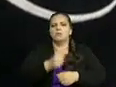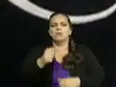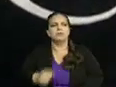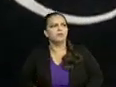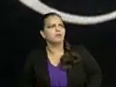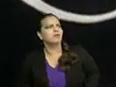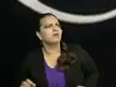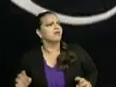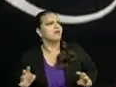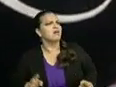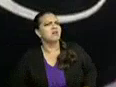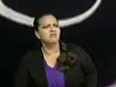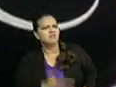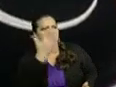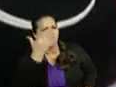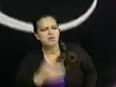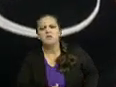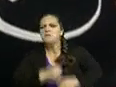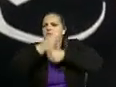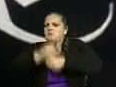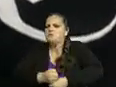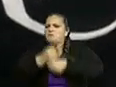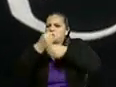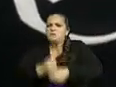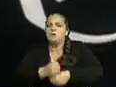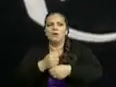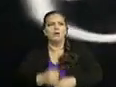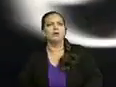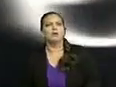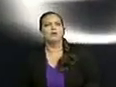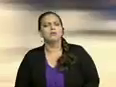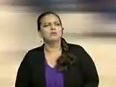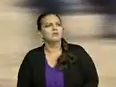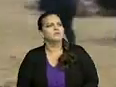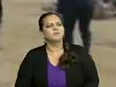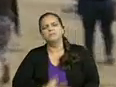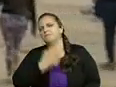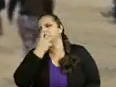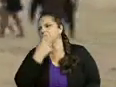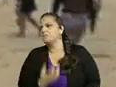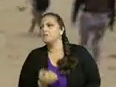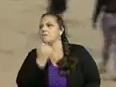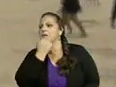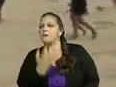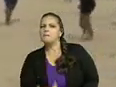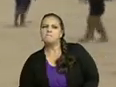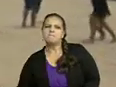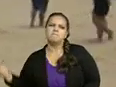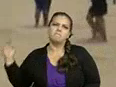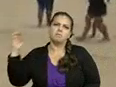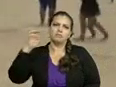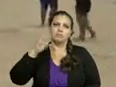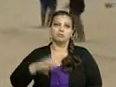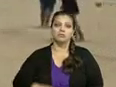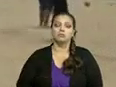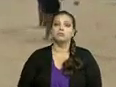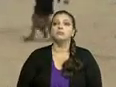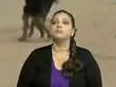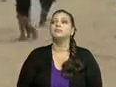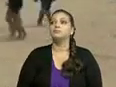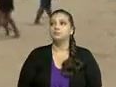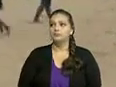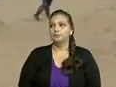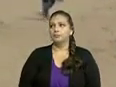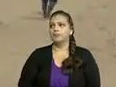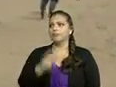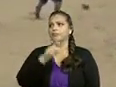va a reaccionar. Y empezaron a lanzar piedras y de todo. El problema habría empezado por una riña, justamente por personas